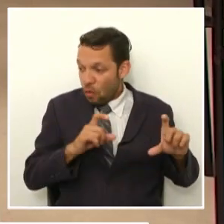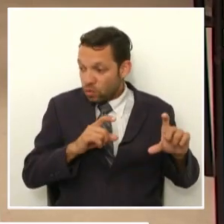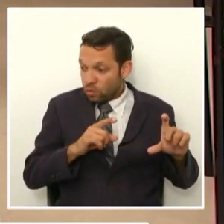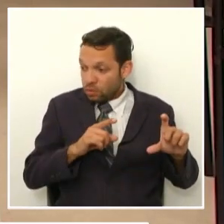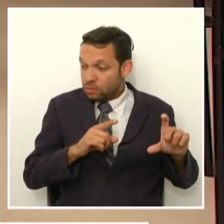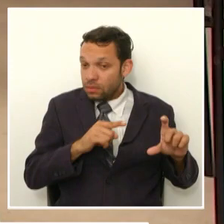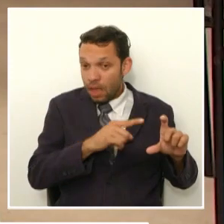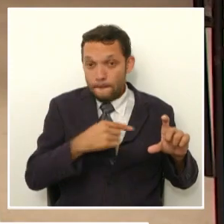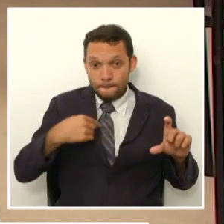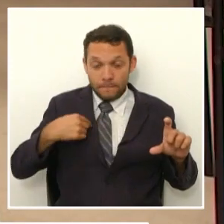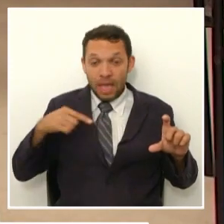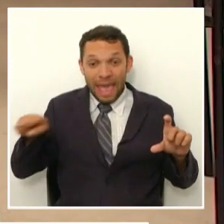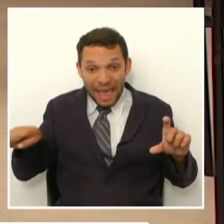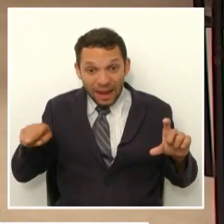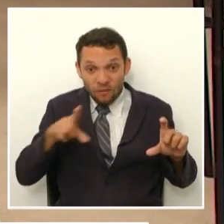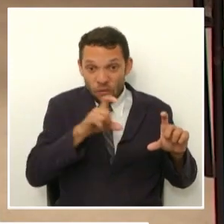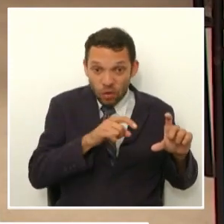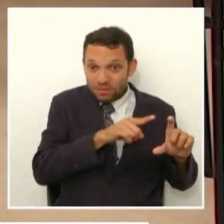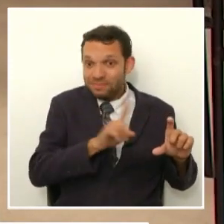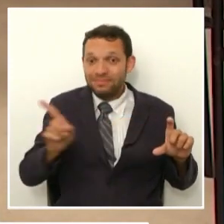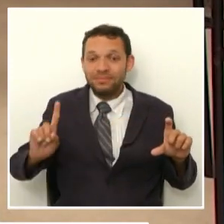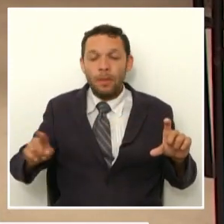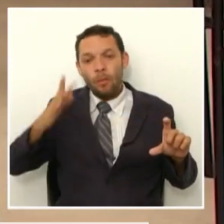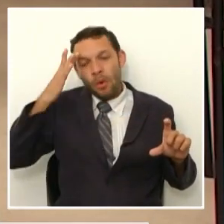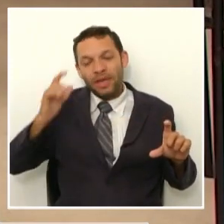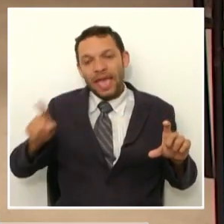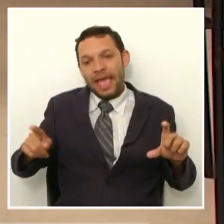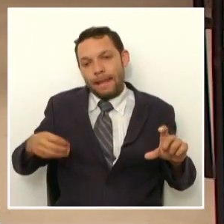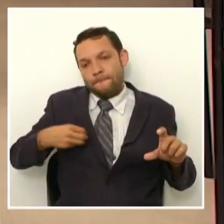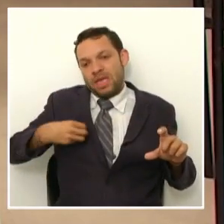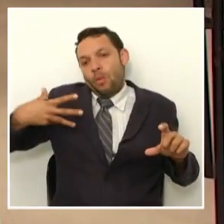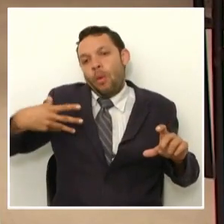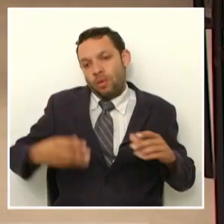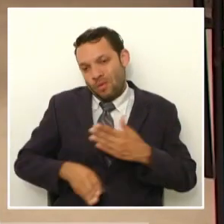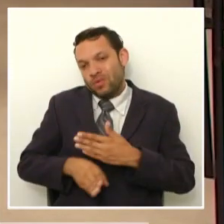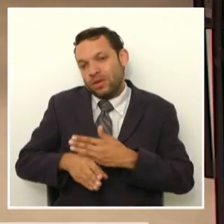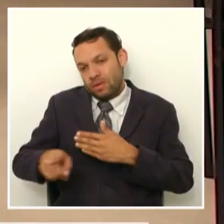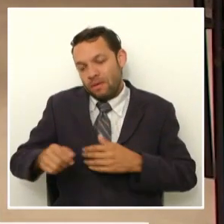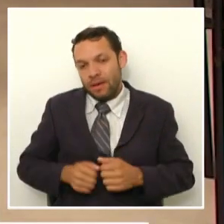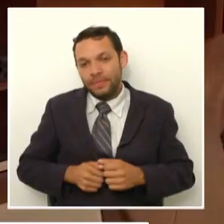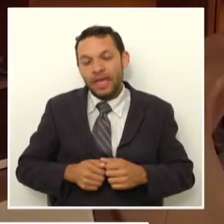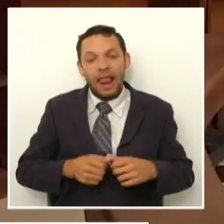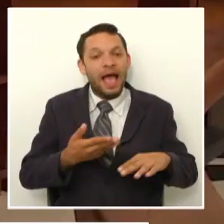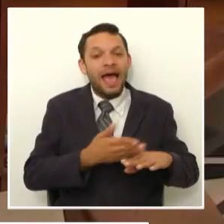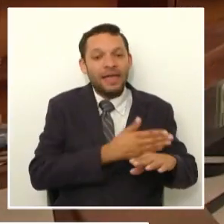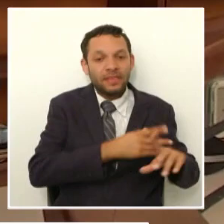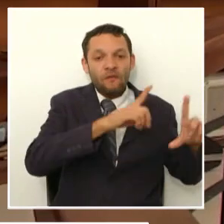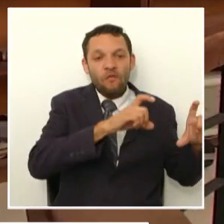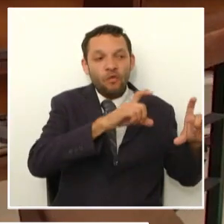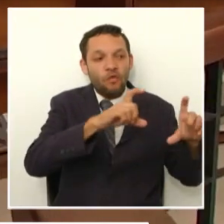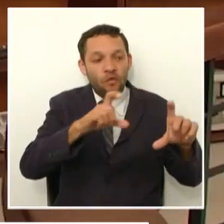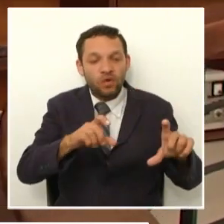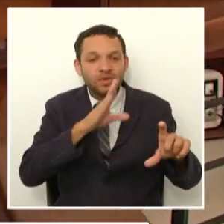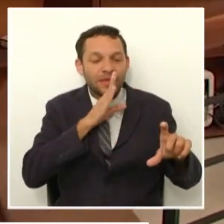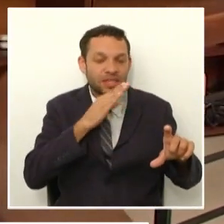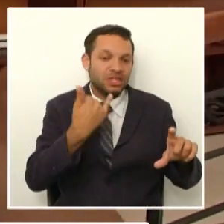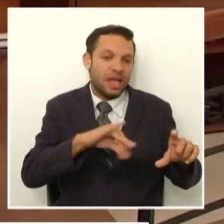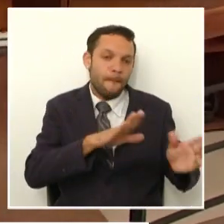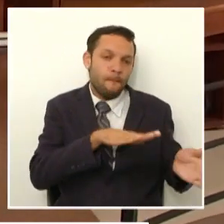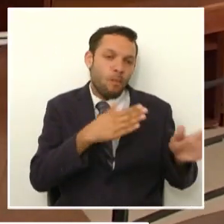vivo. Y todos, yo creo que todos los que están aquí, usted compartió con ellos. Absolutamente